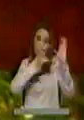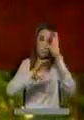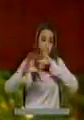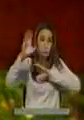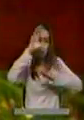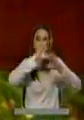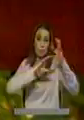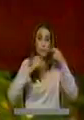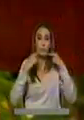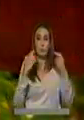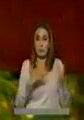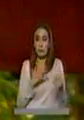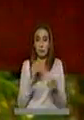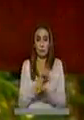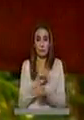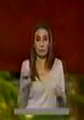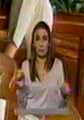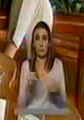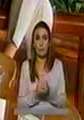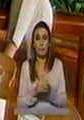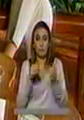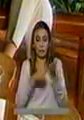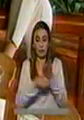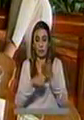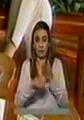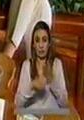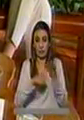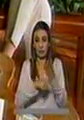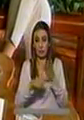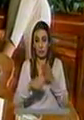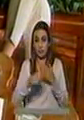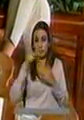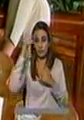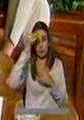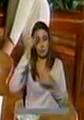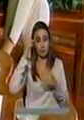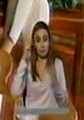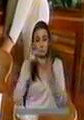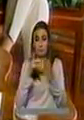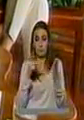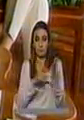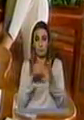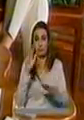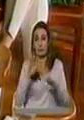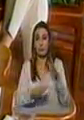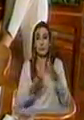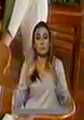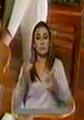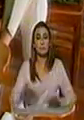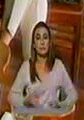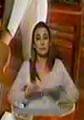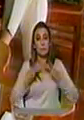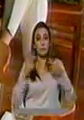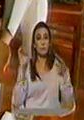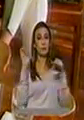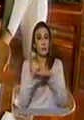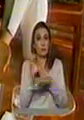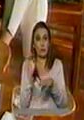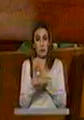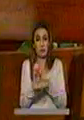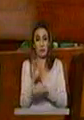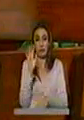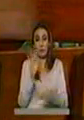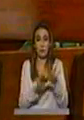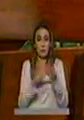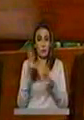y no se van a sentir cómodos. La ministra hace poco ha hecho mención a un programa muy interesante que se lanzó hace pocas semanas entre el